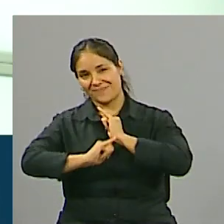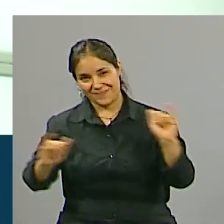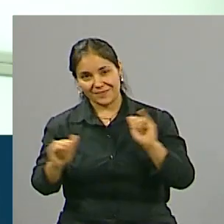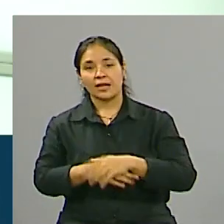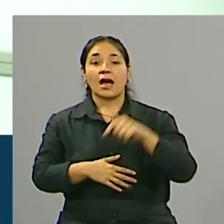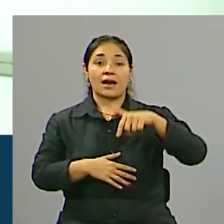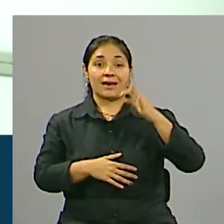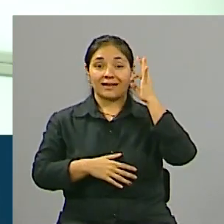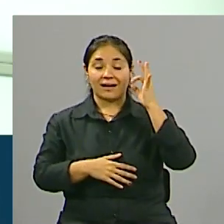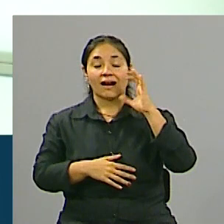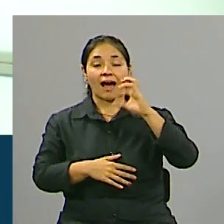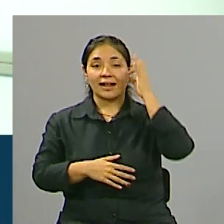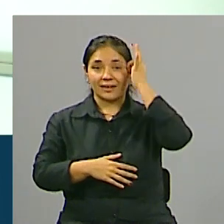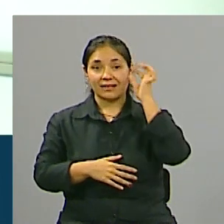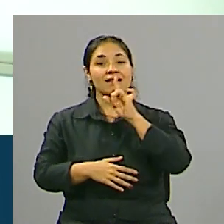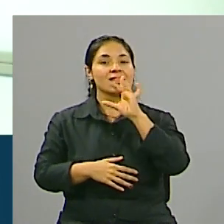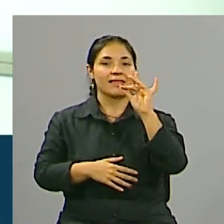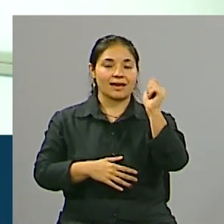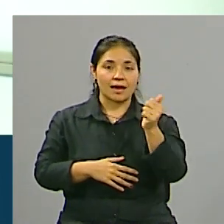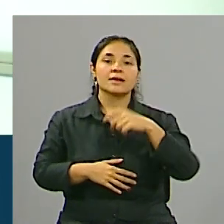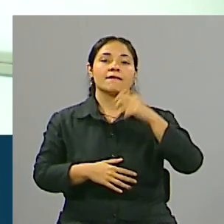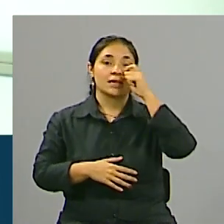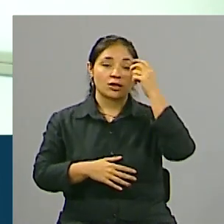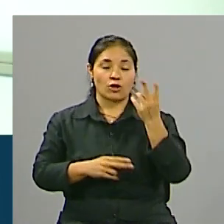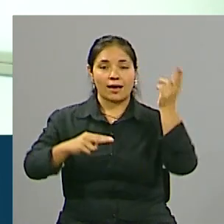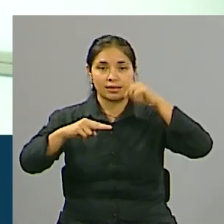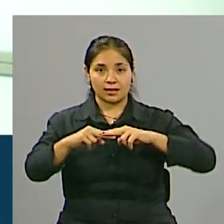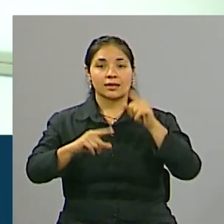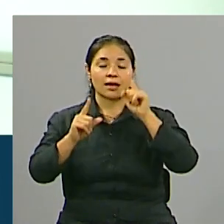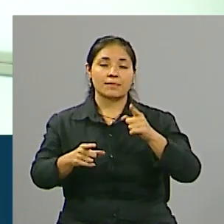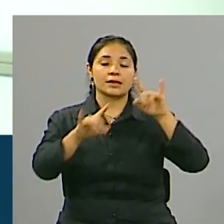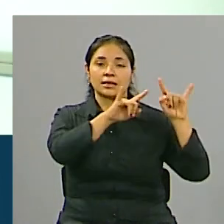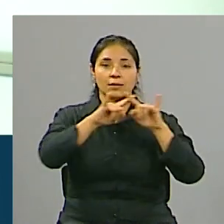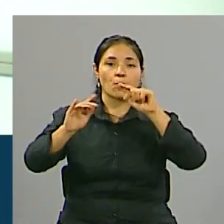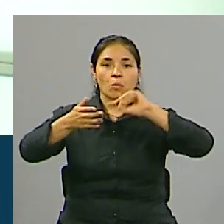de la TDA, 22 de Supercanal HD, y también estamos en